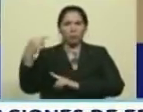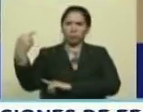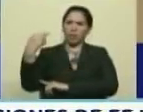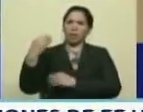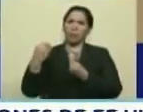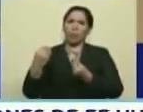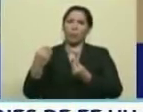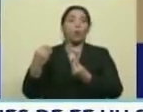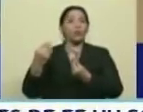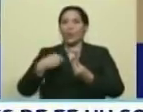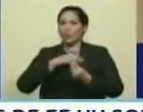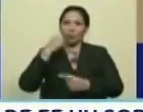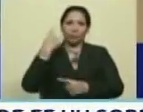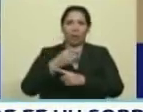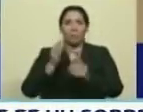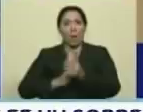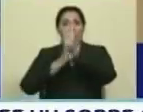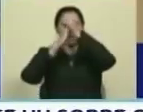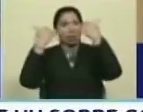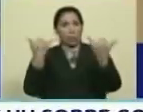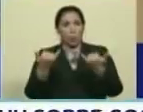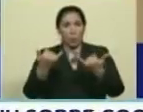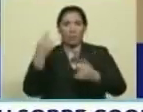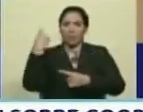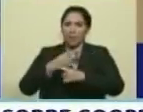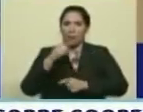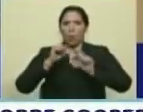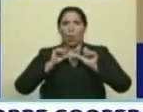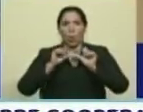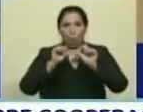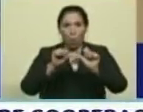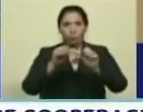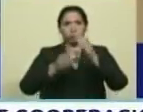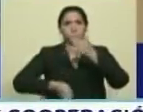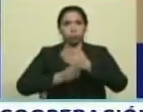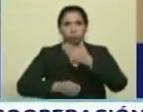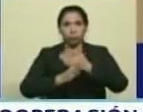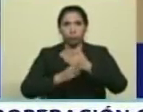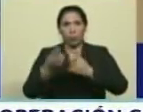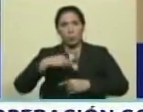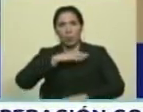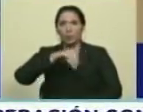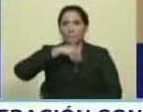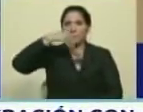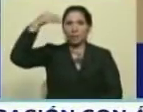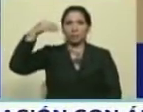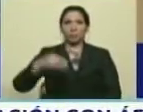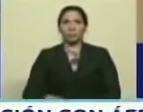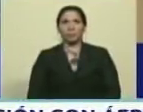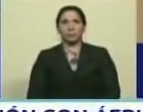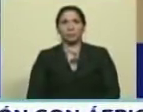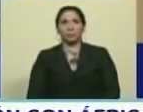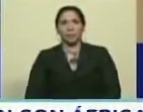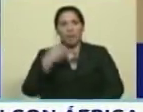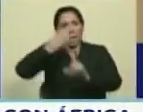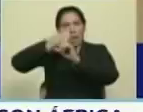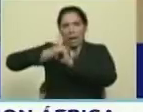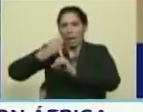líderes actuales, tenemos que continuar en este espíritu y en la lucha